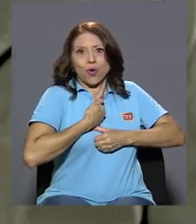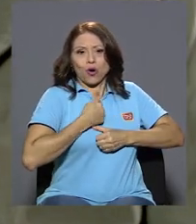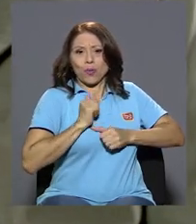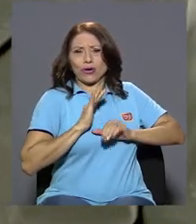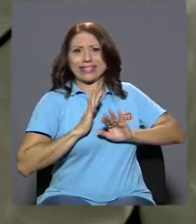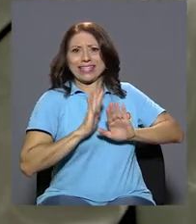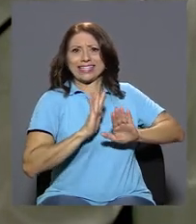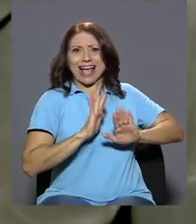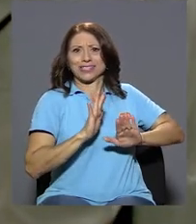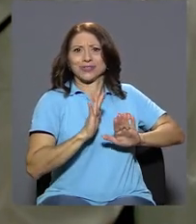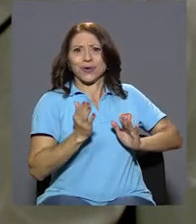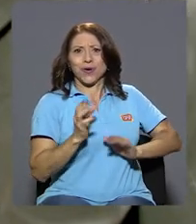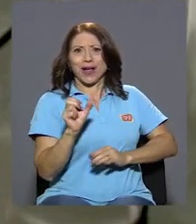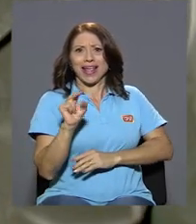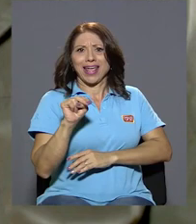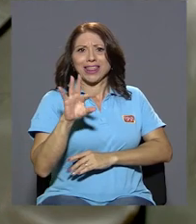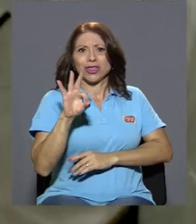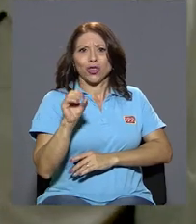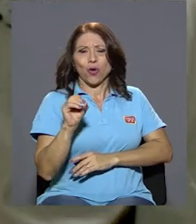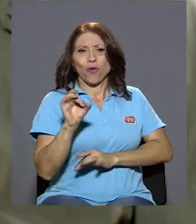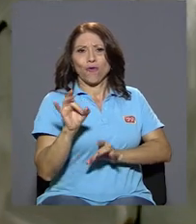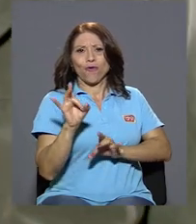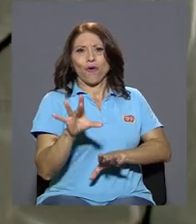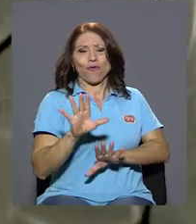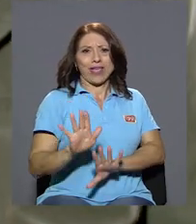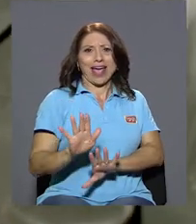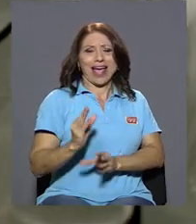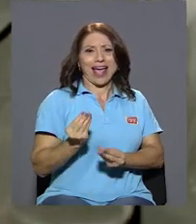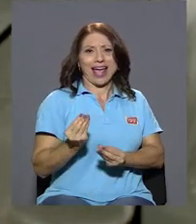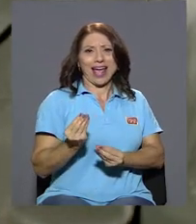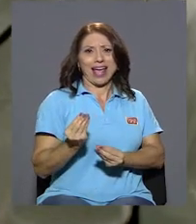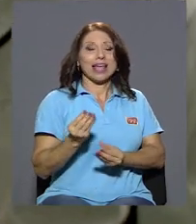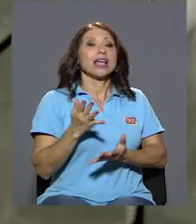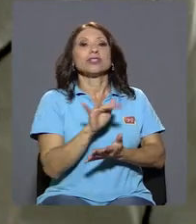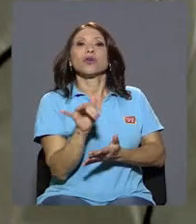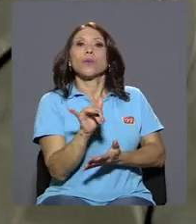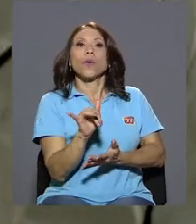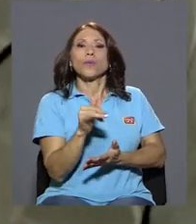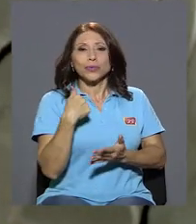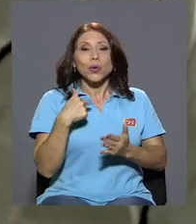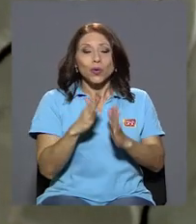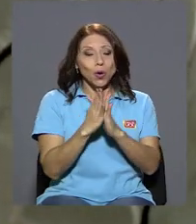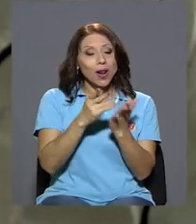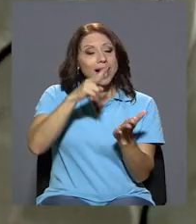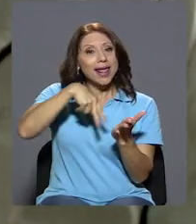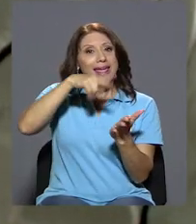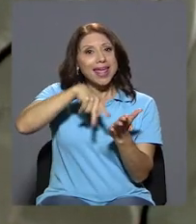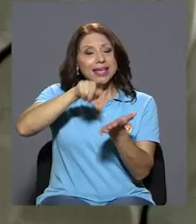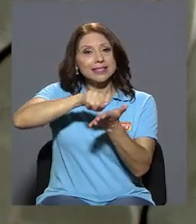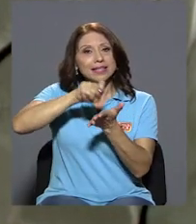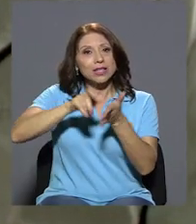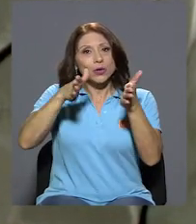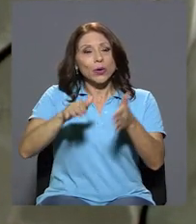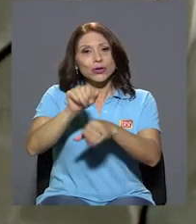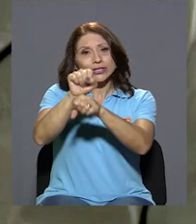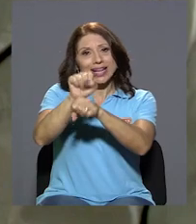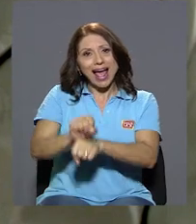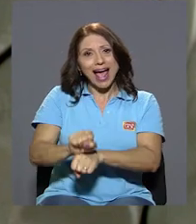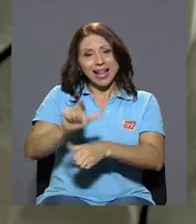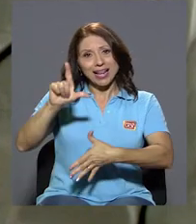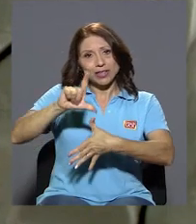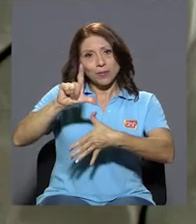es un rechazo a uno mismo no uno lee a alguno de los de los escritores clásicos